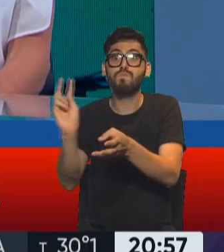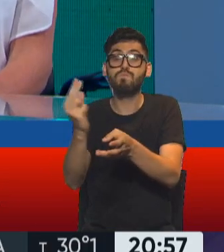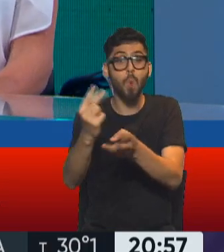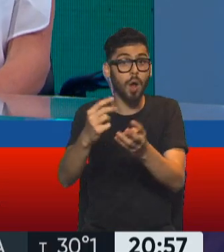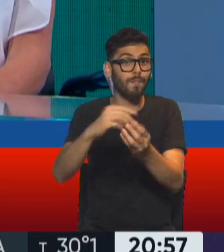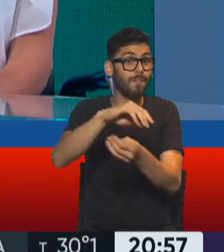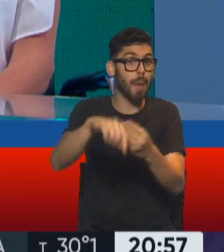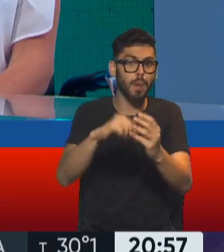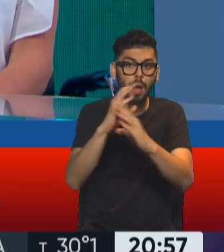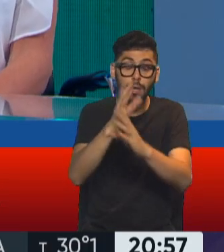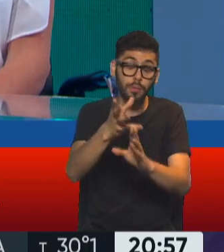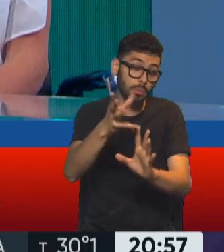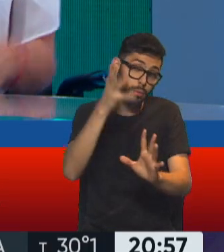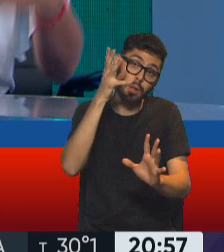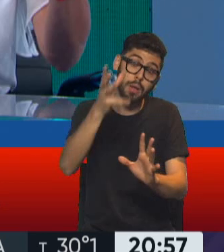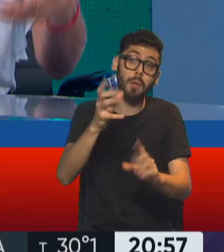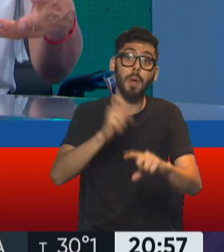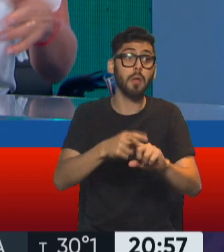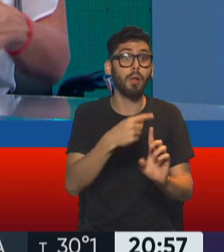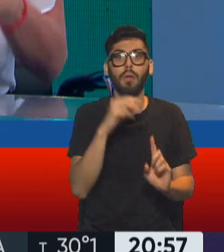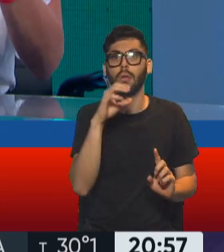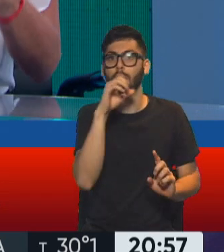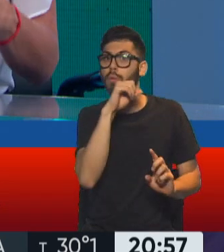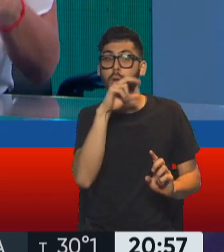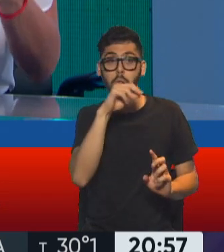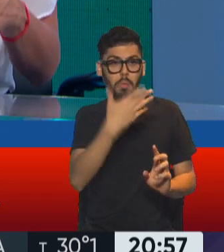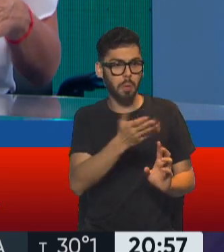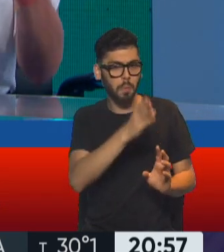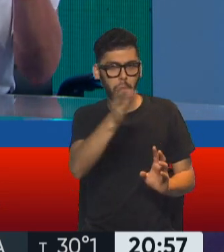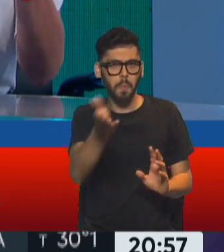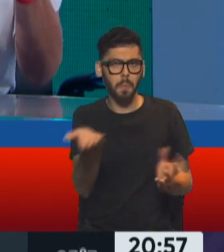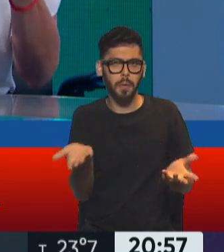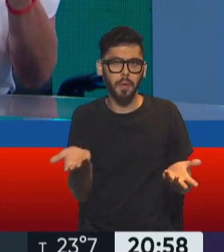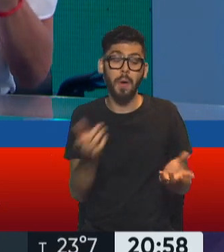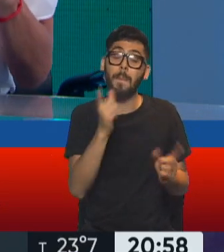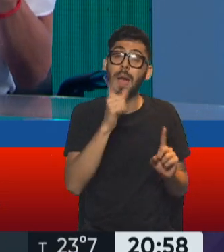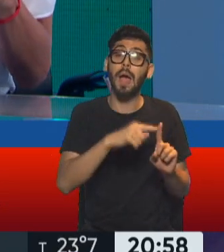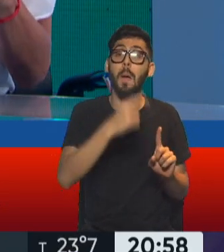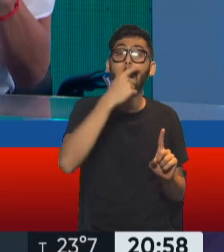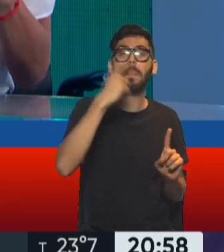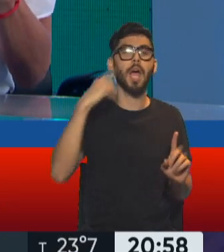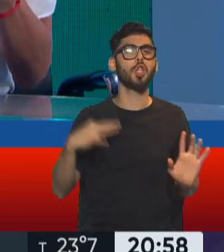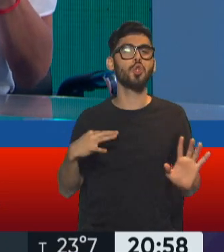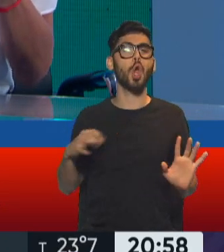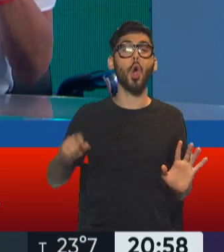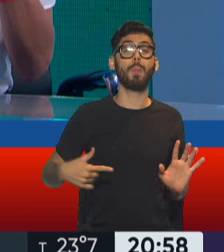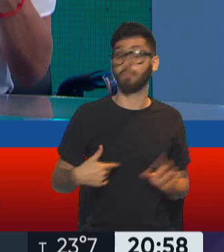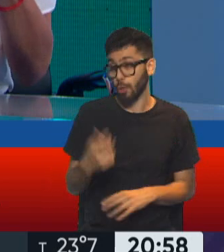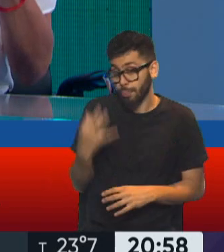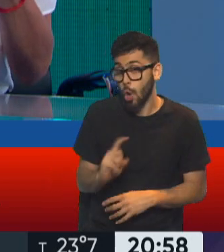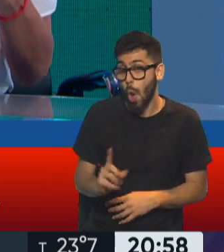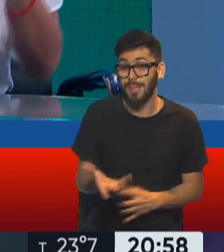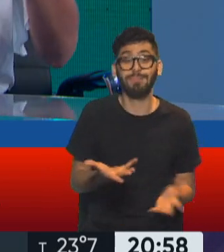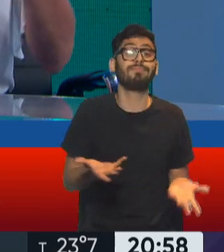cruza todo tipo. Y si realmente no tenía nada que ocultar, se tenía que haber sentado como un ciudadano. Lo que pasa es que Macri nunca se consideró un ciudadano de a pie. ¿No lo es? O sea, para